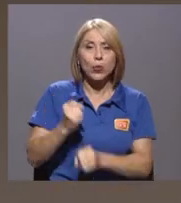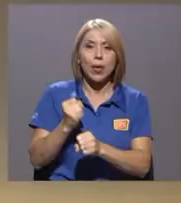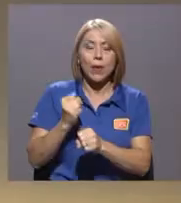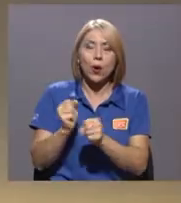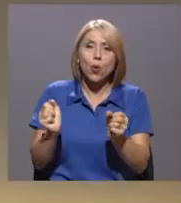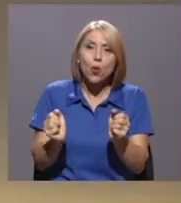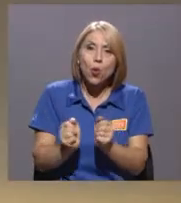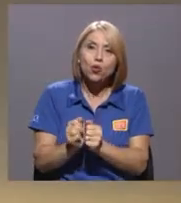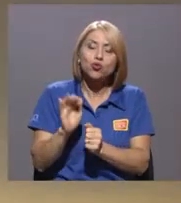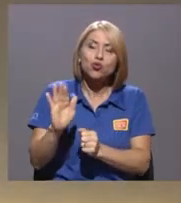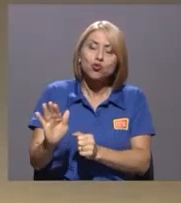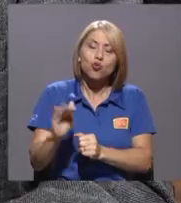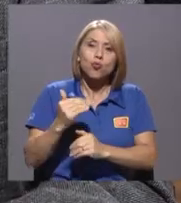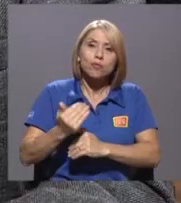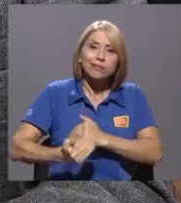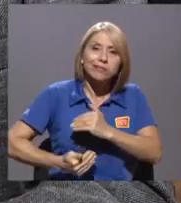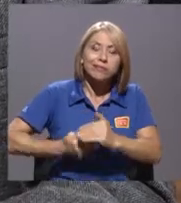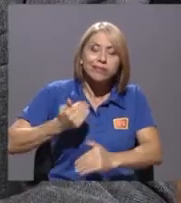2000